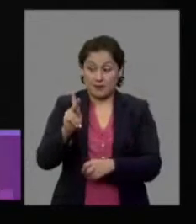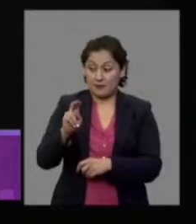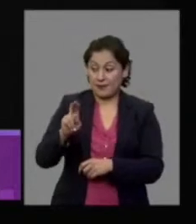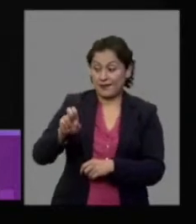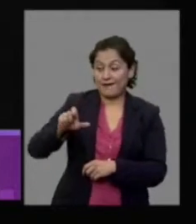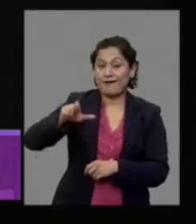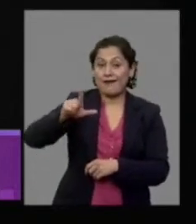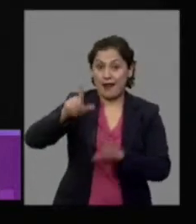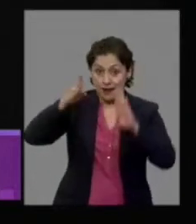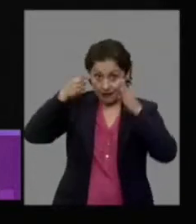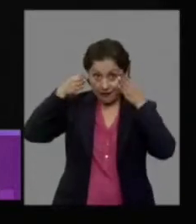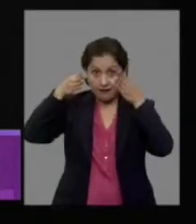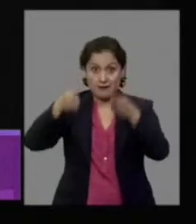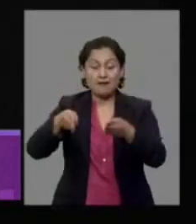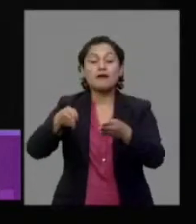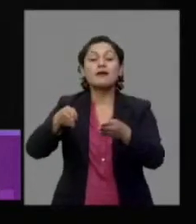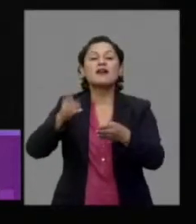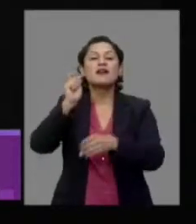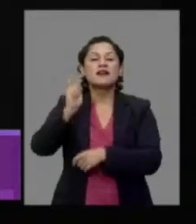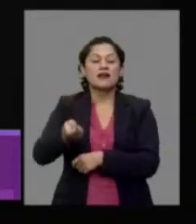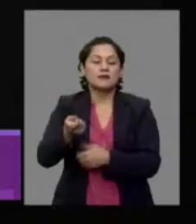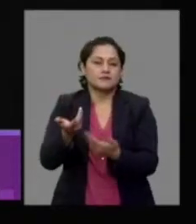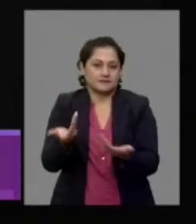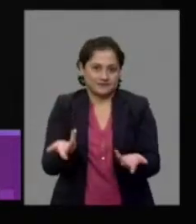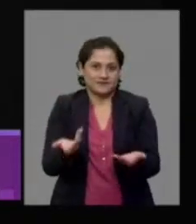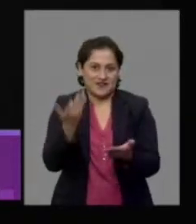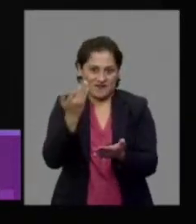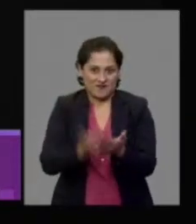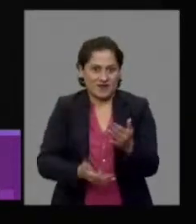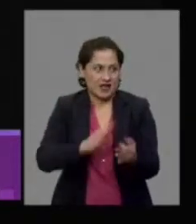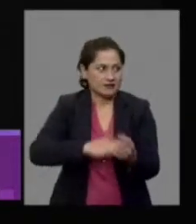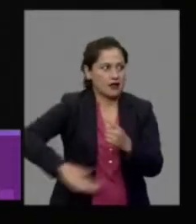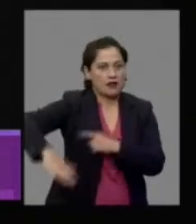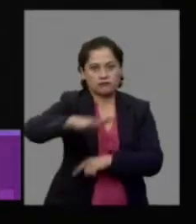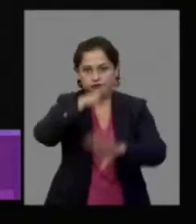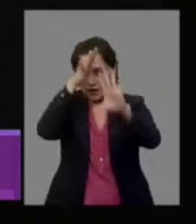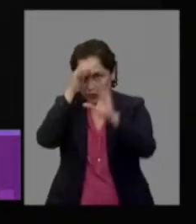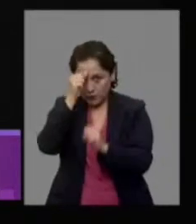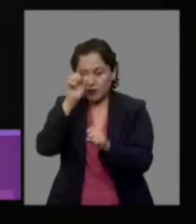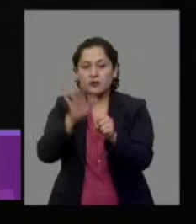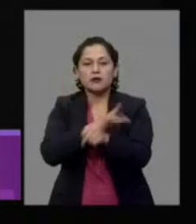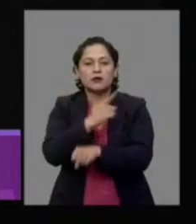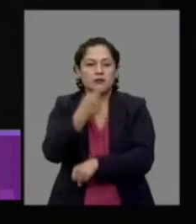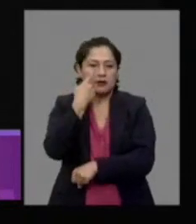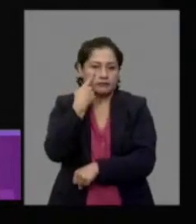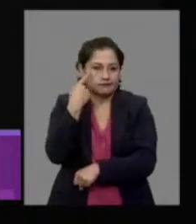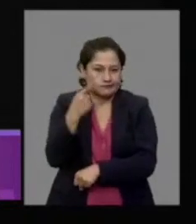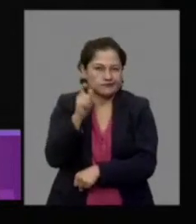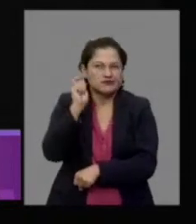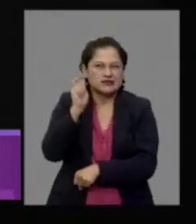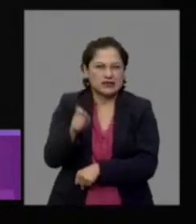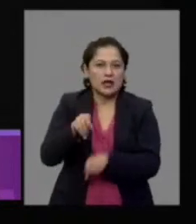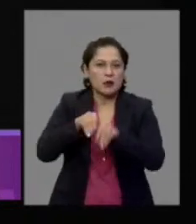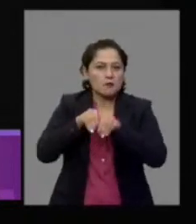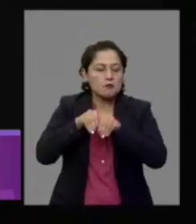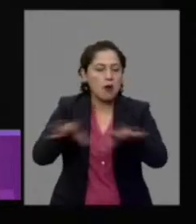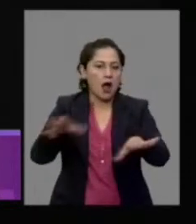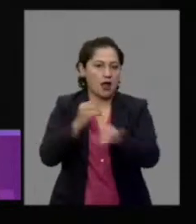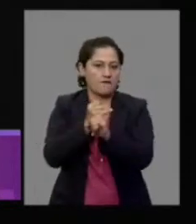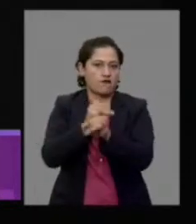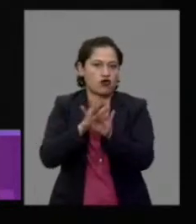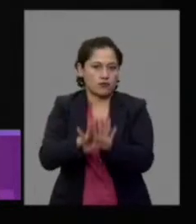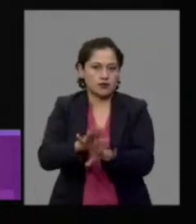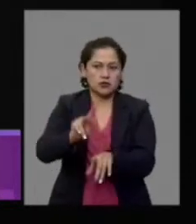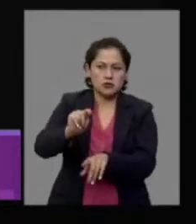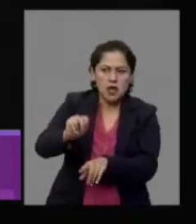porque normalmente vemos en los medios de comunicación, a veces en declaraciones